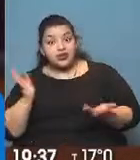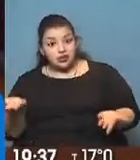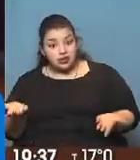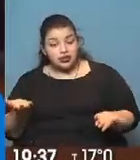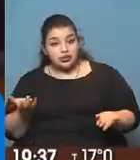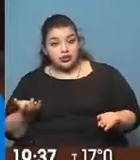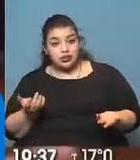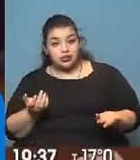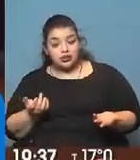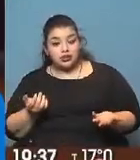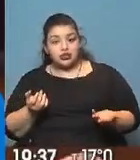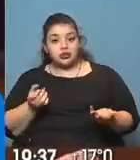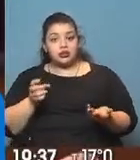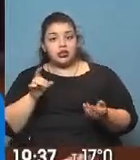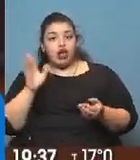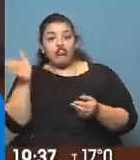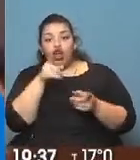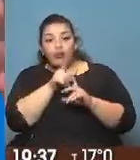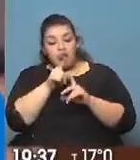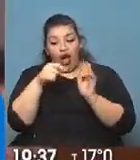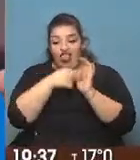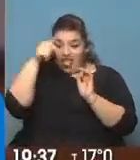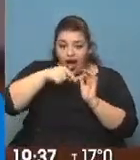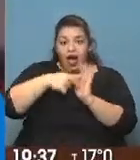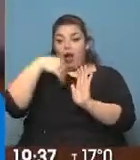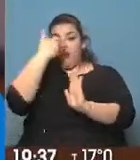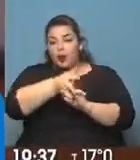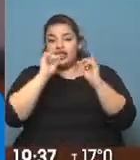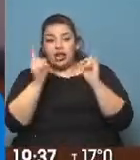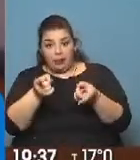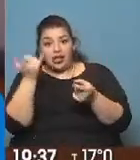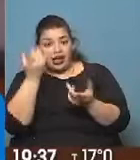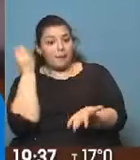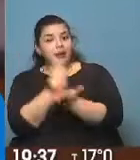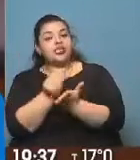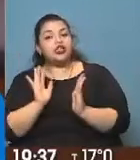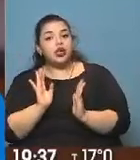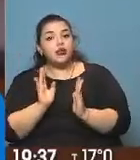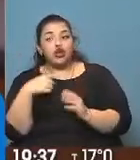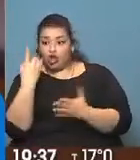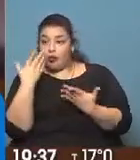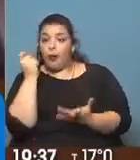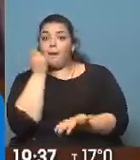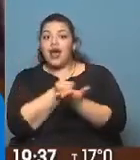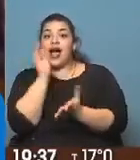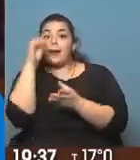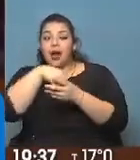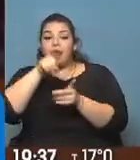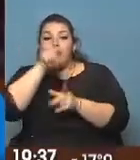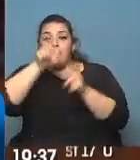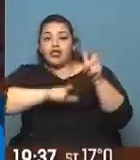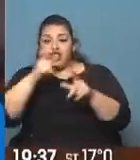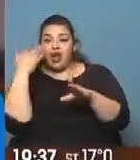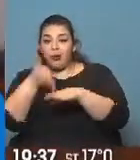todos estatales tienen presentismo porque no paga y más como incentivo aquel que se capacita